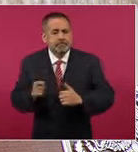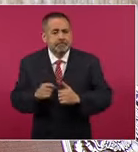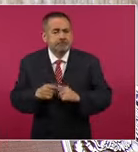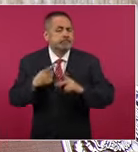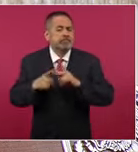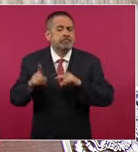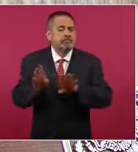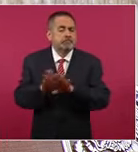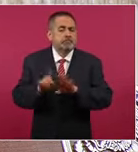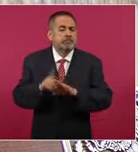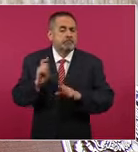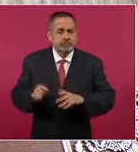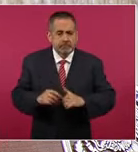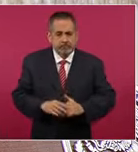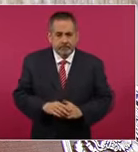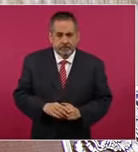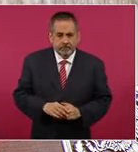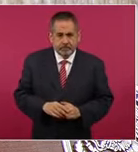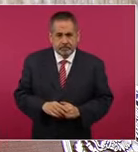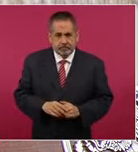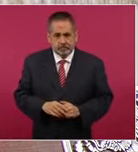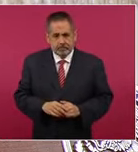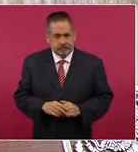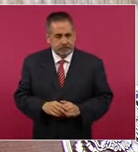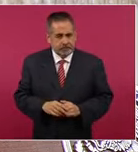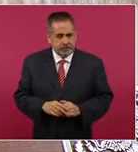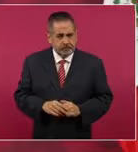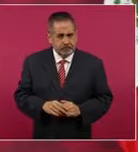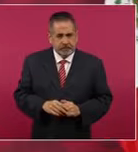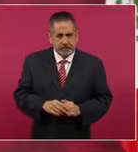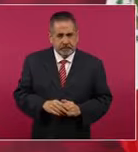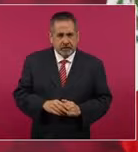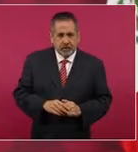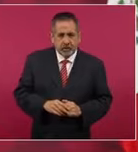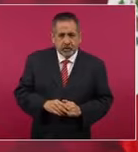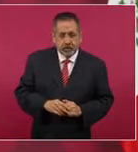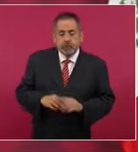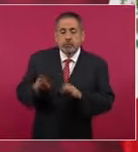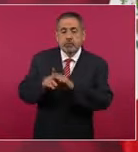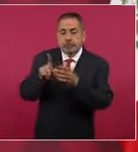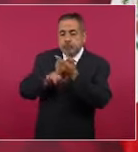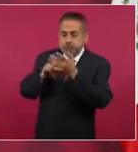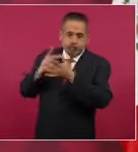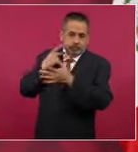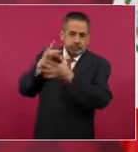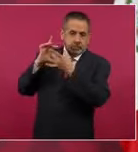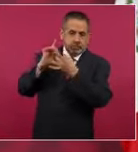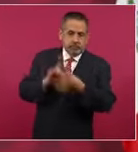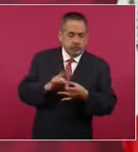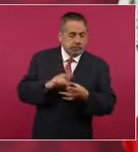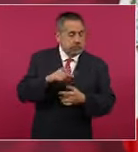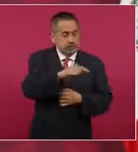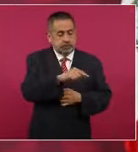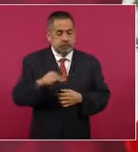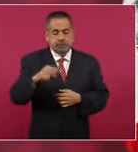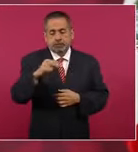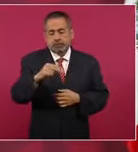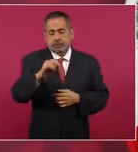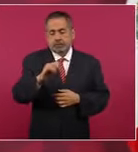comenzó cuando empezaron por la política neoliberal,